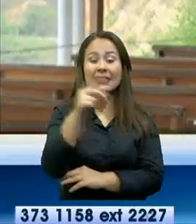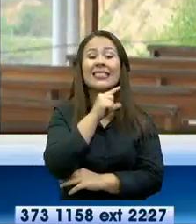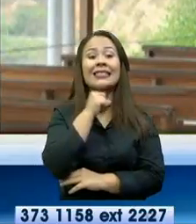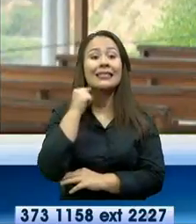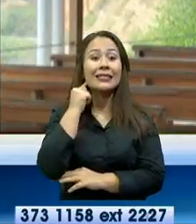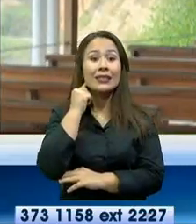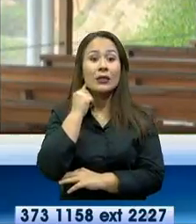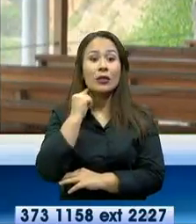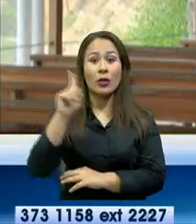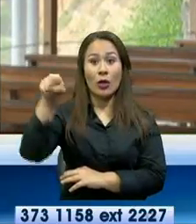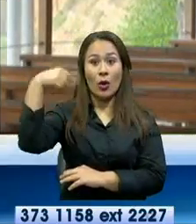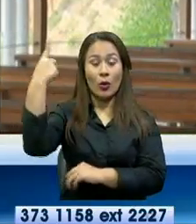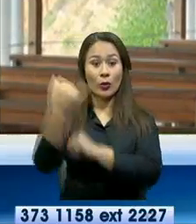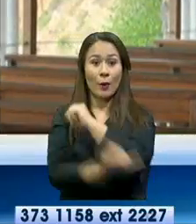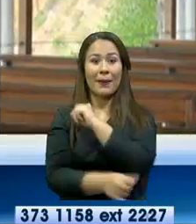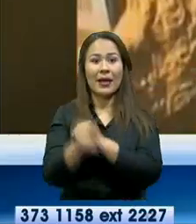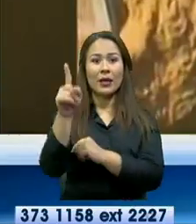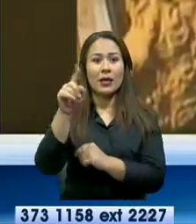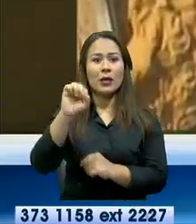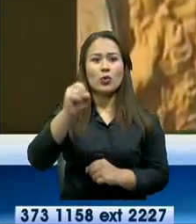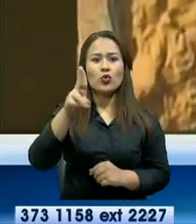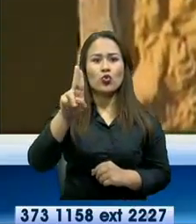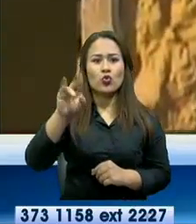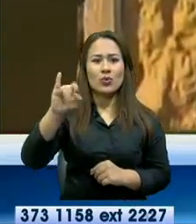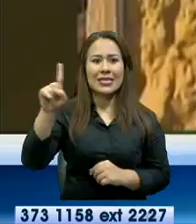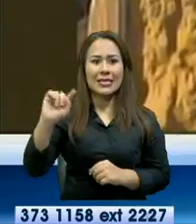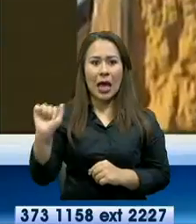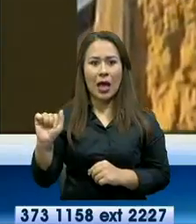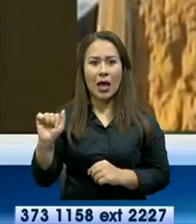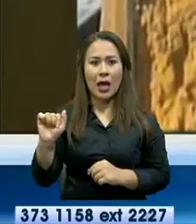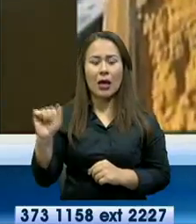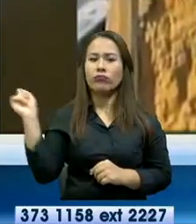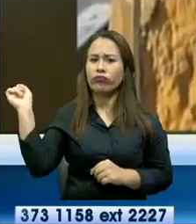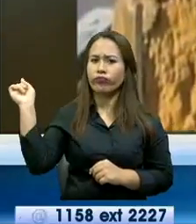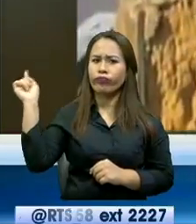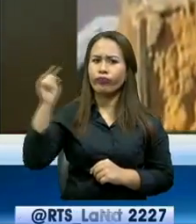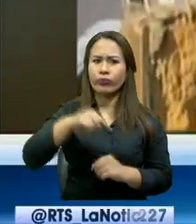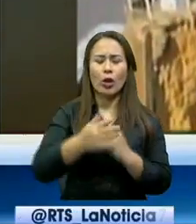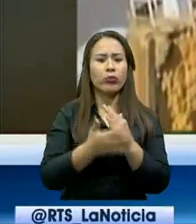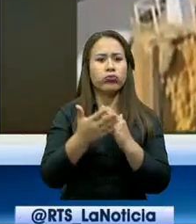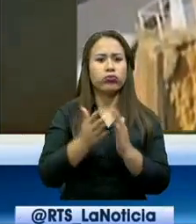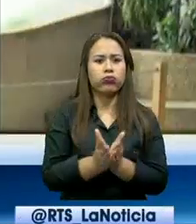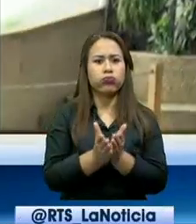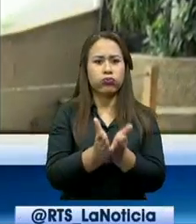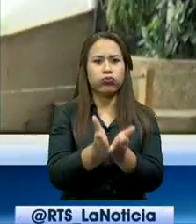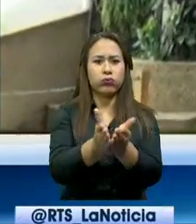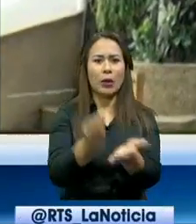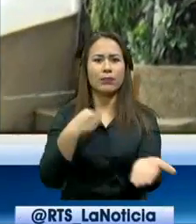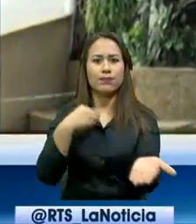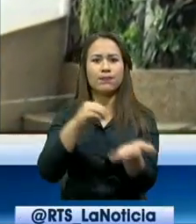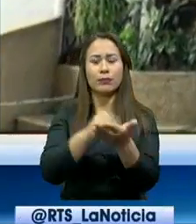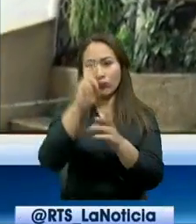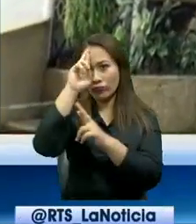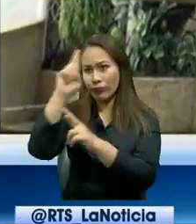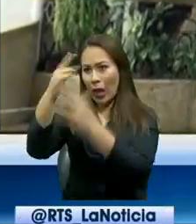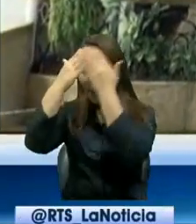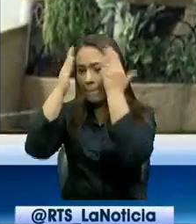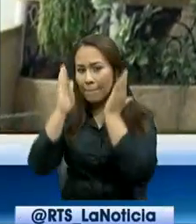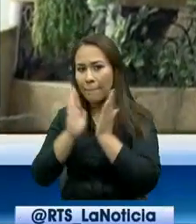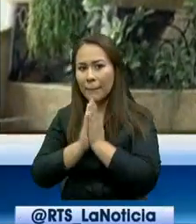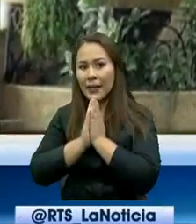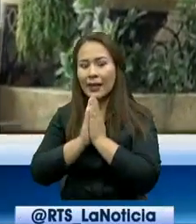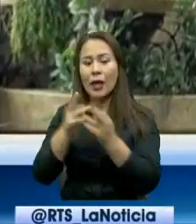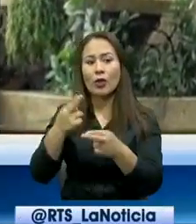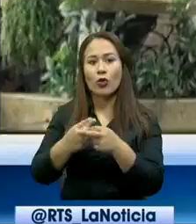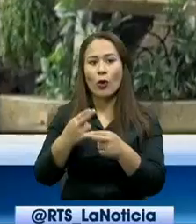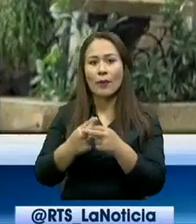sacerdote suizo Otmar Staheli construyó el santuario en forma de un barco de vela dedicado a María bajo el